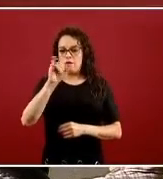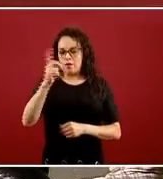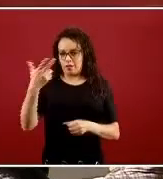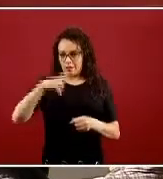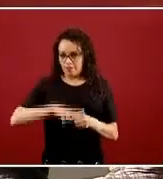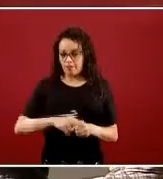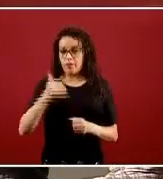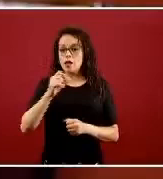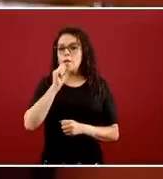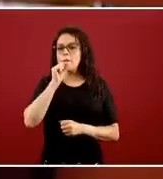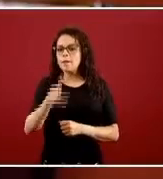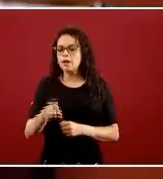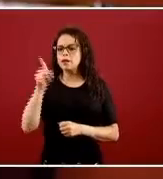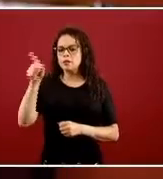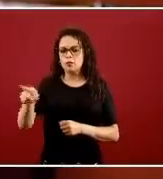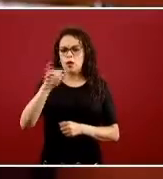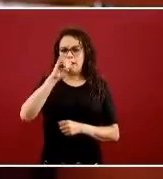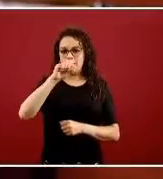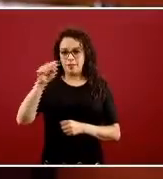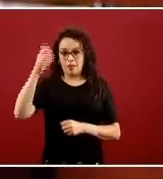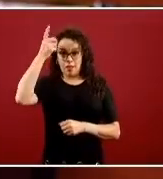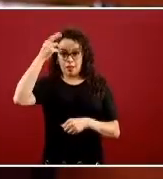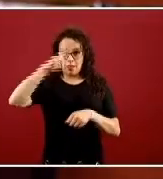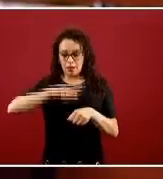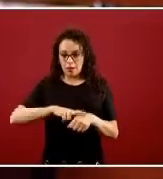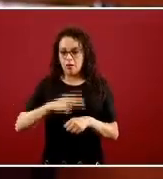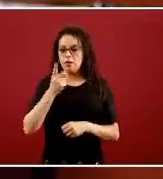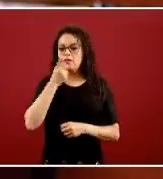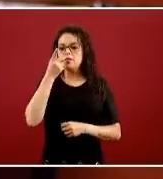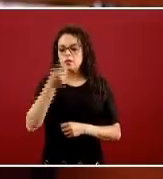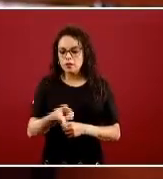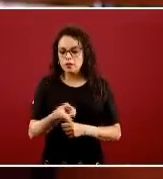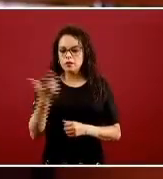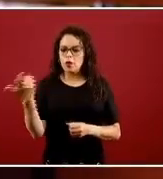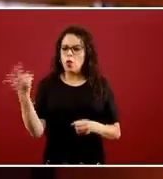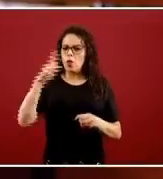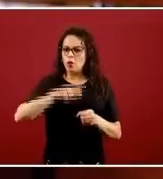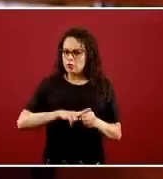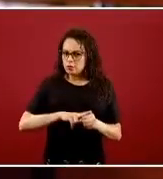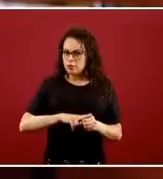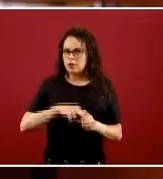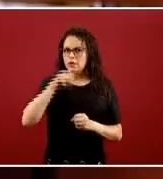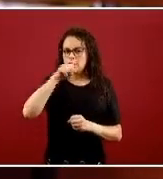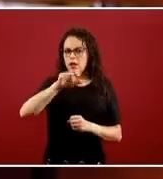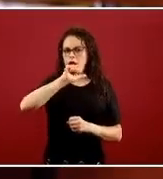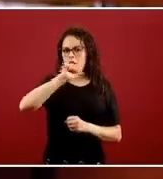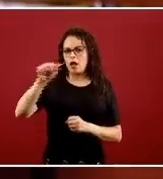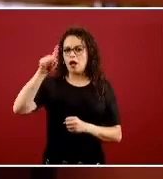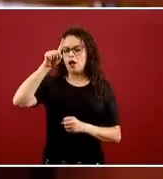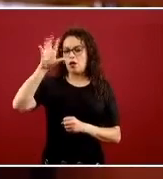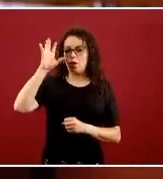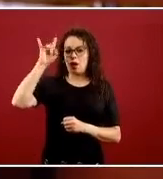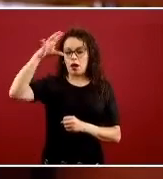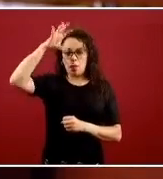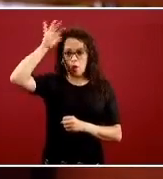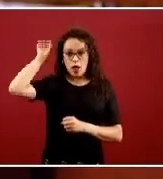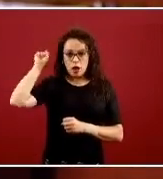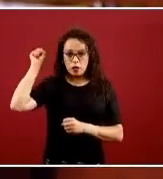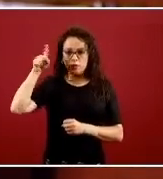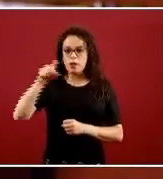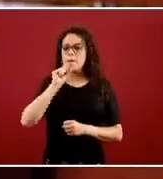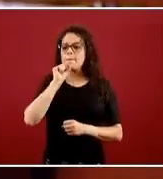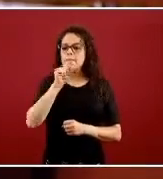ISSSTE dijo que era probable que también un hospital de Cuernavaca, Morelos, el Calero, se